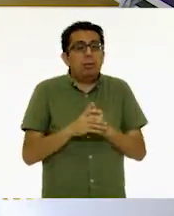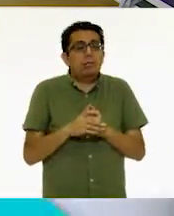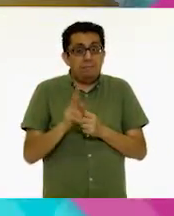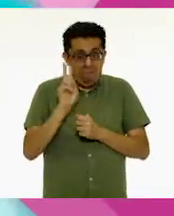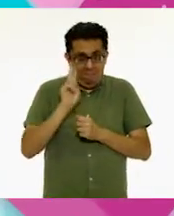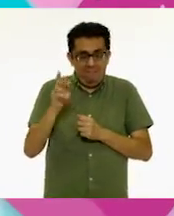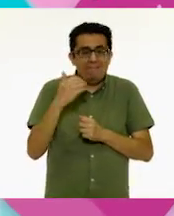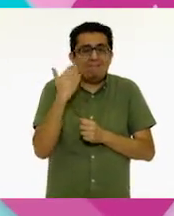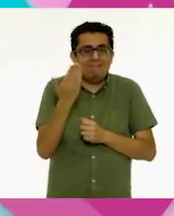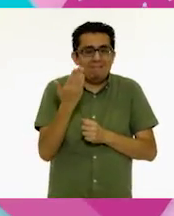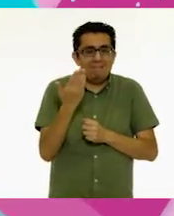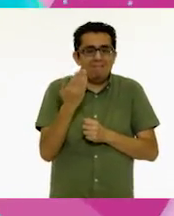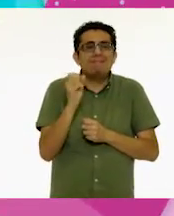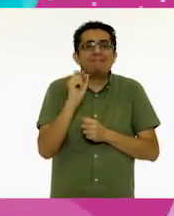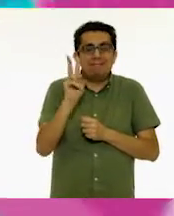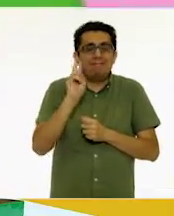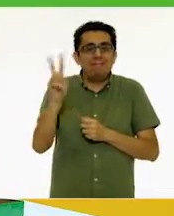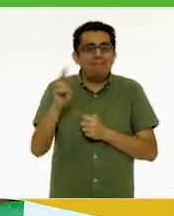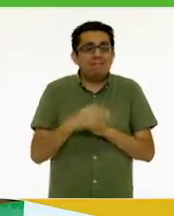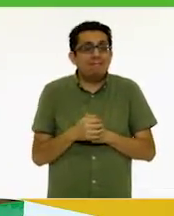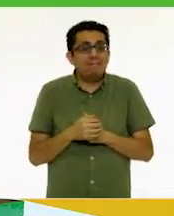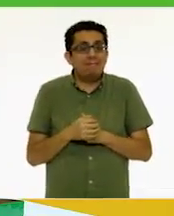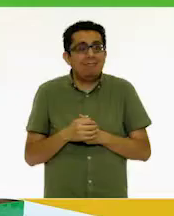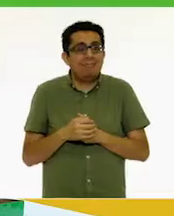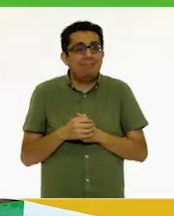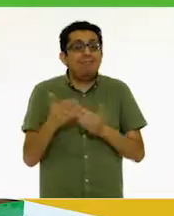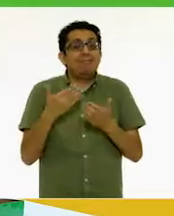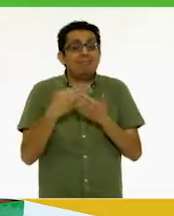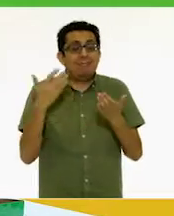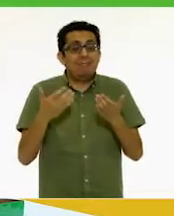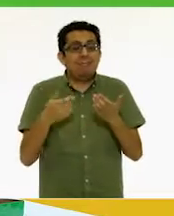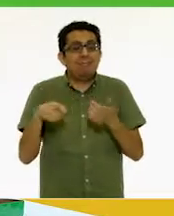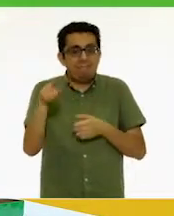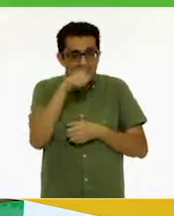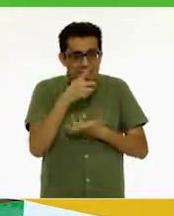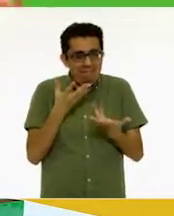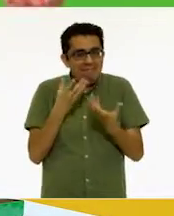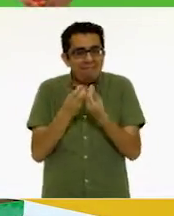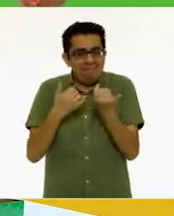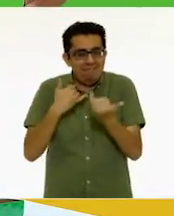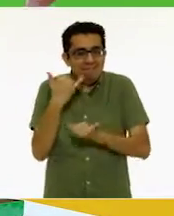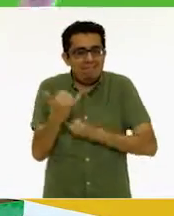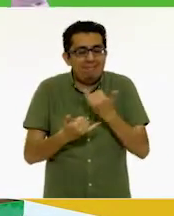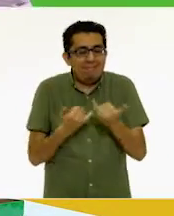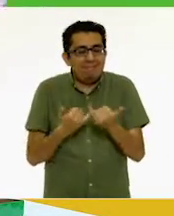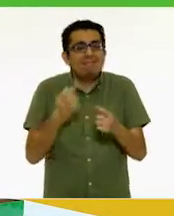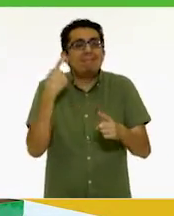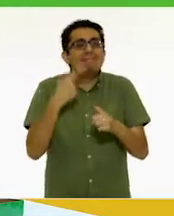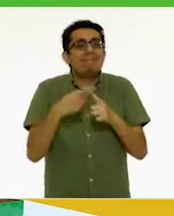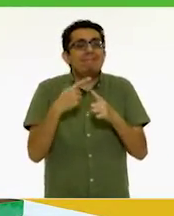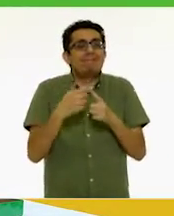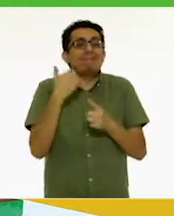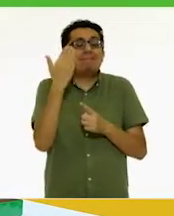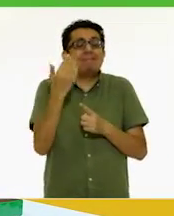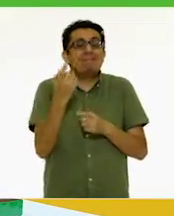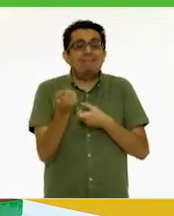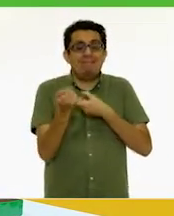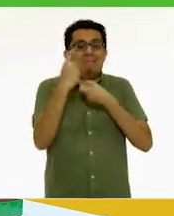verlo? Vamos a verlo. ¿Qué les parece si juegan con alguna de nosotras? ¡Sí! ¿Quién quiere ser de mi